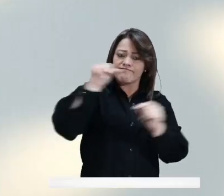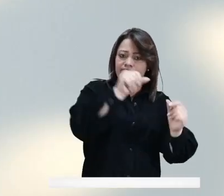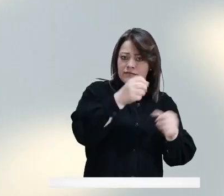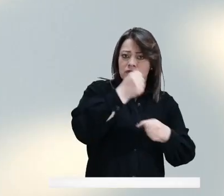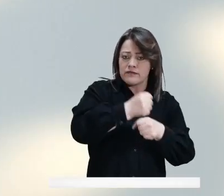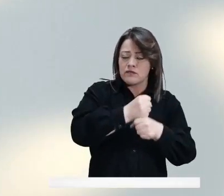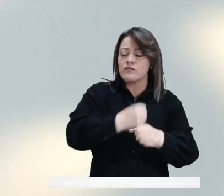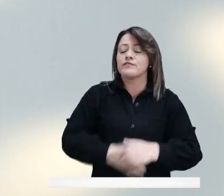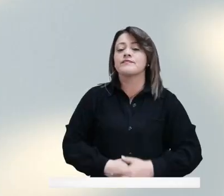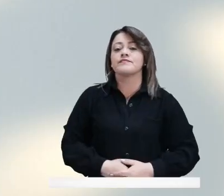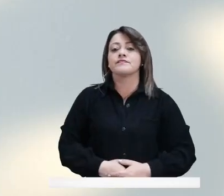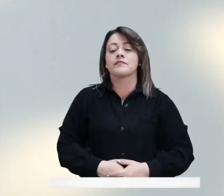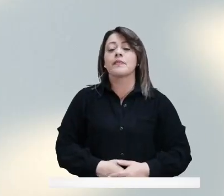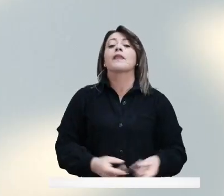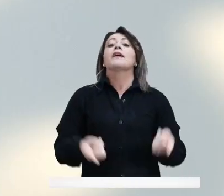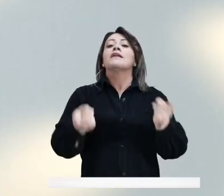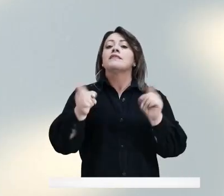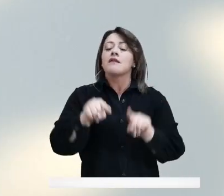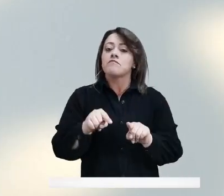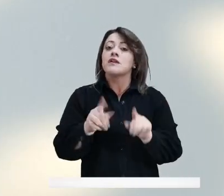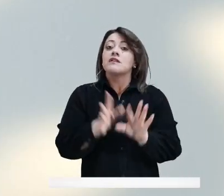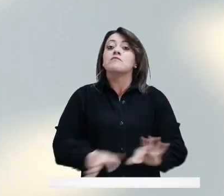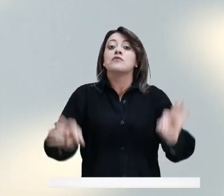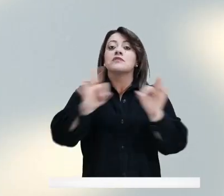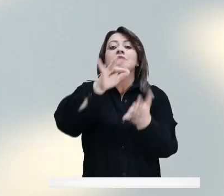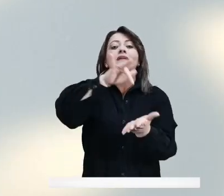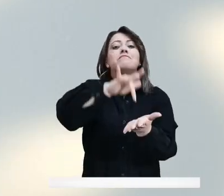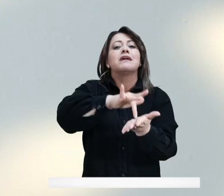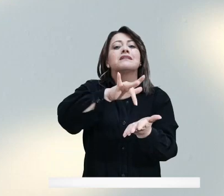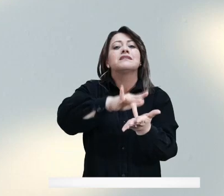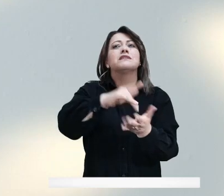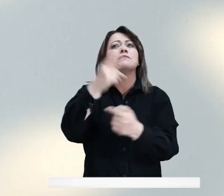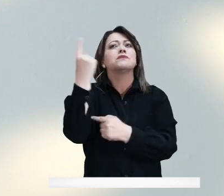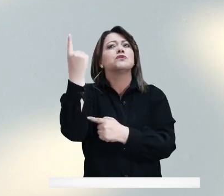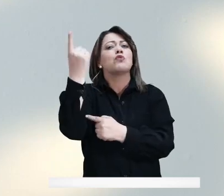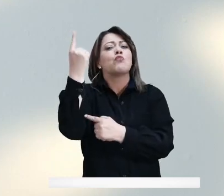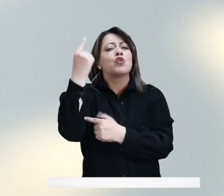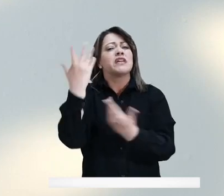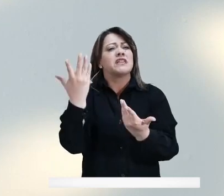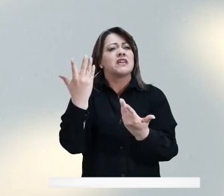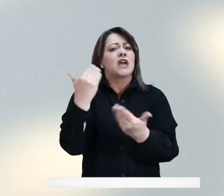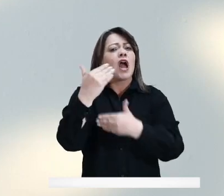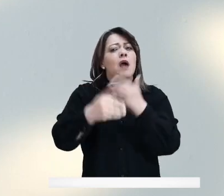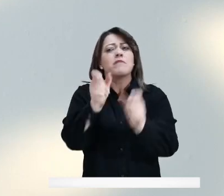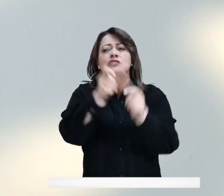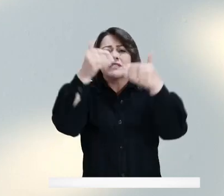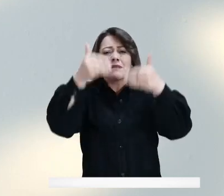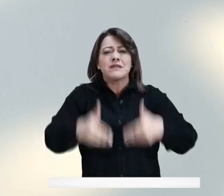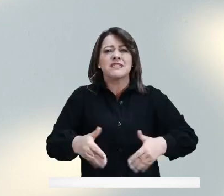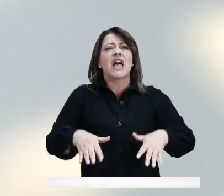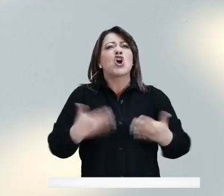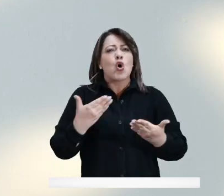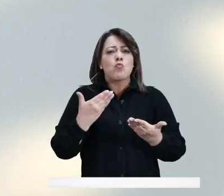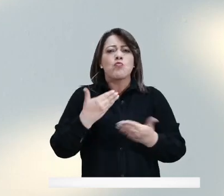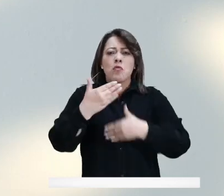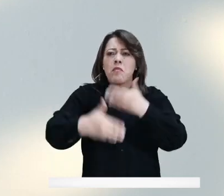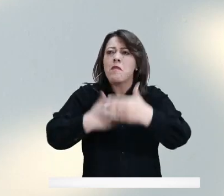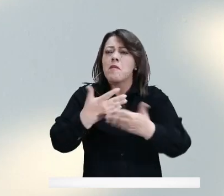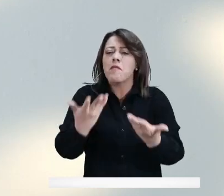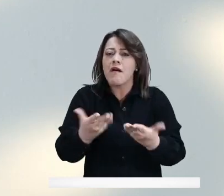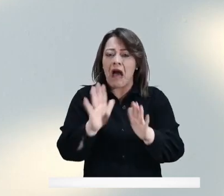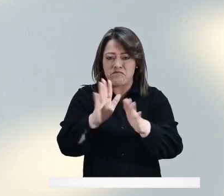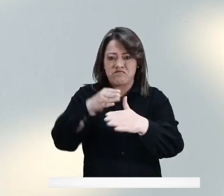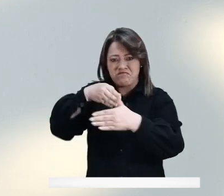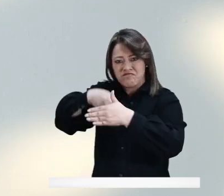por supuesto tenemos que hablar de la participación política. ¿Hay avances en esta materia para las personas con discapacidad? Esa será